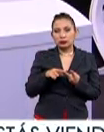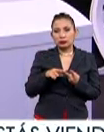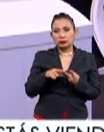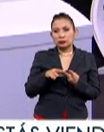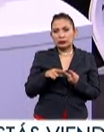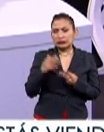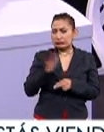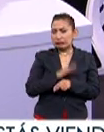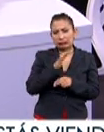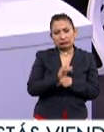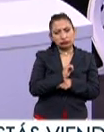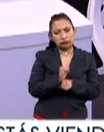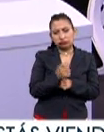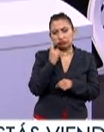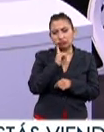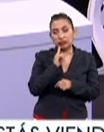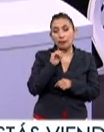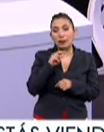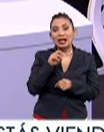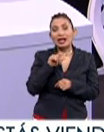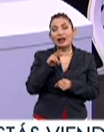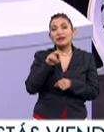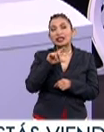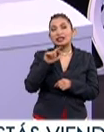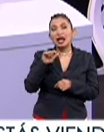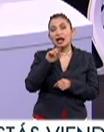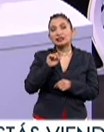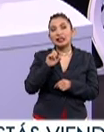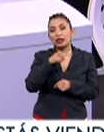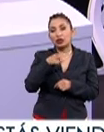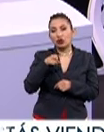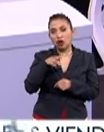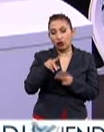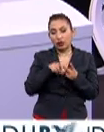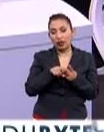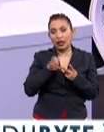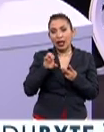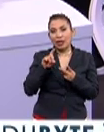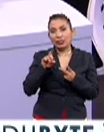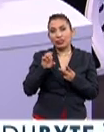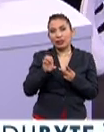es excelente actriz, Mariana Villaseñor y